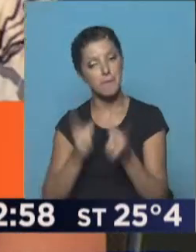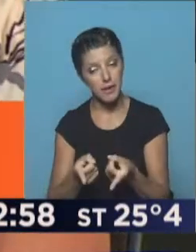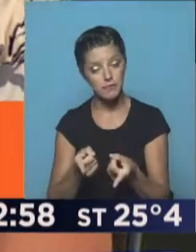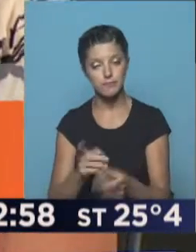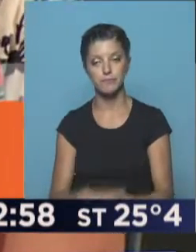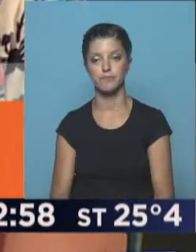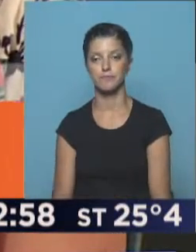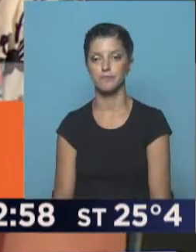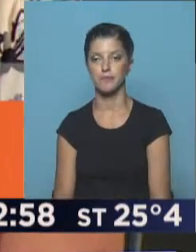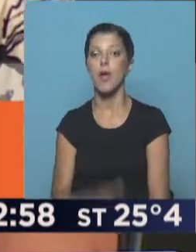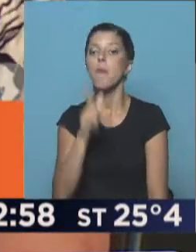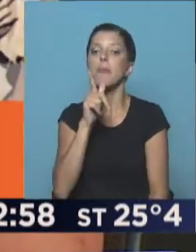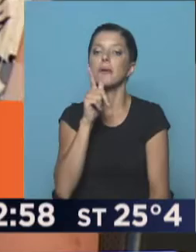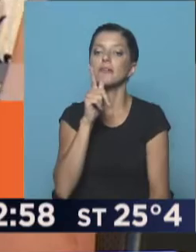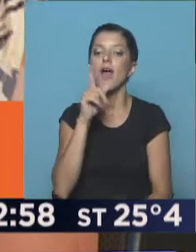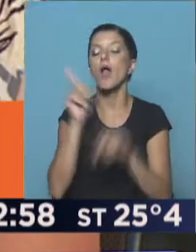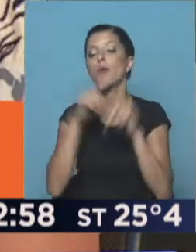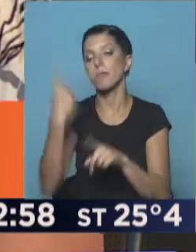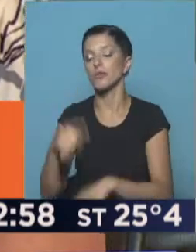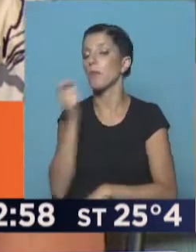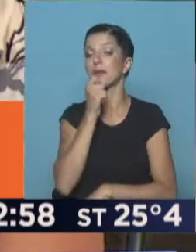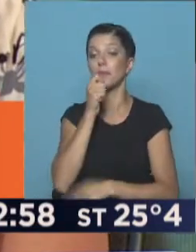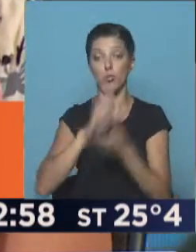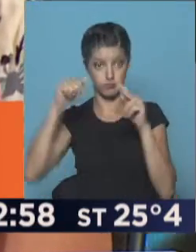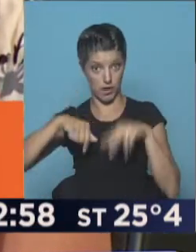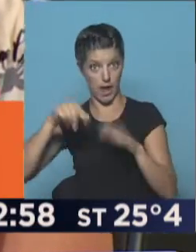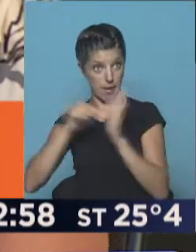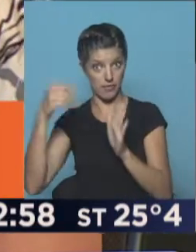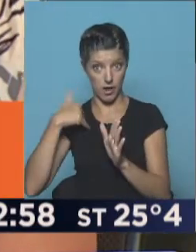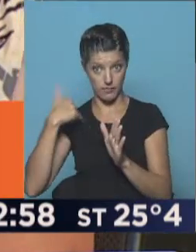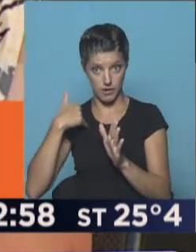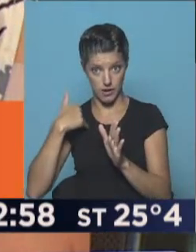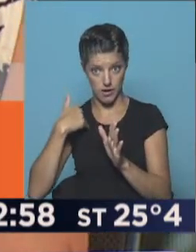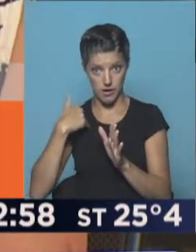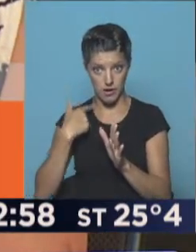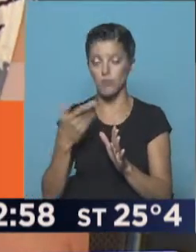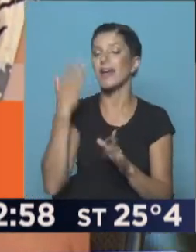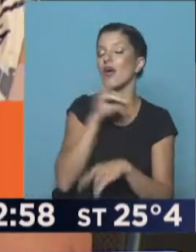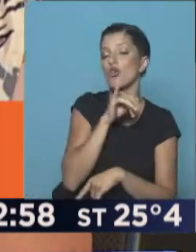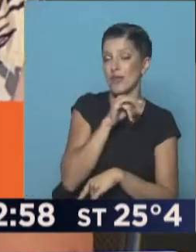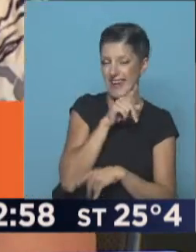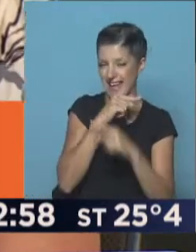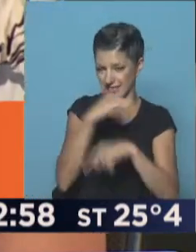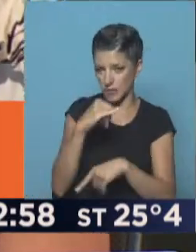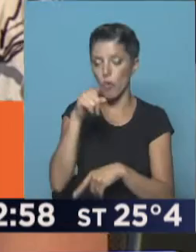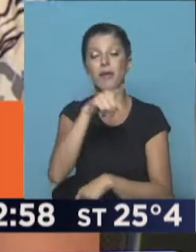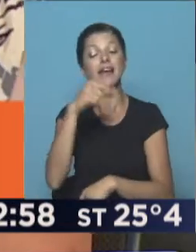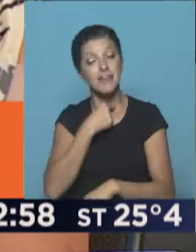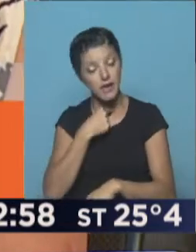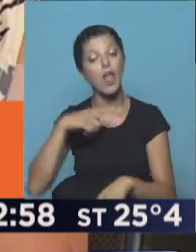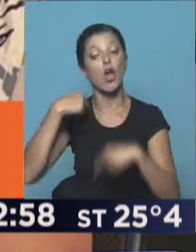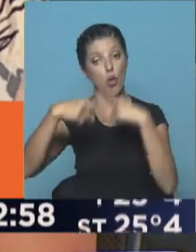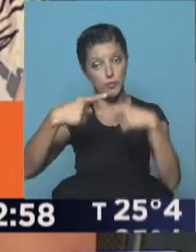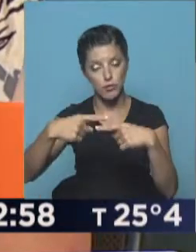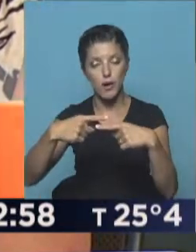algunos aspectos, por ejemplo, para con la Argentina, no son malas señales. Él está dando señales de que quiere continuar